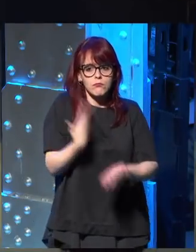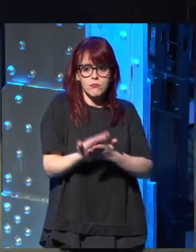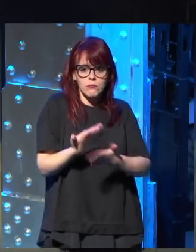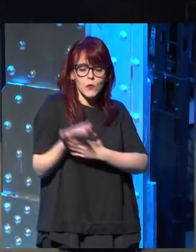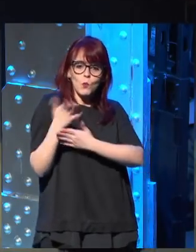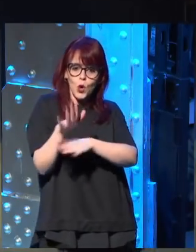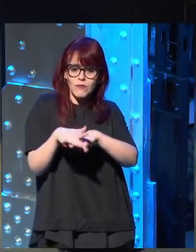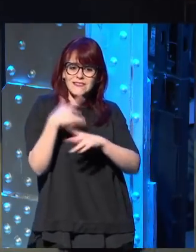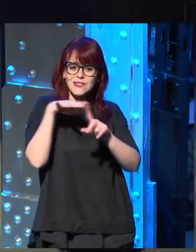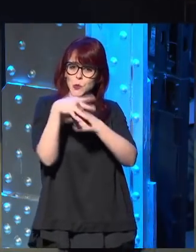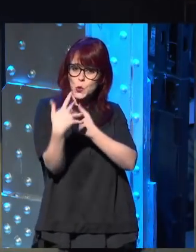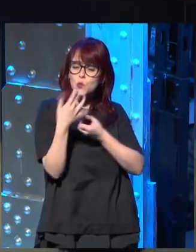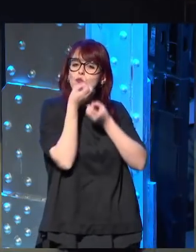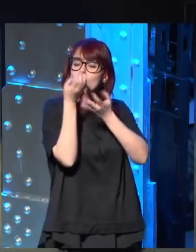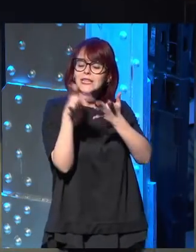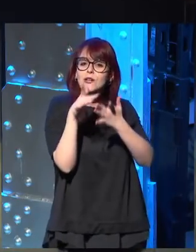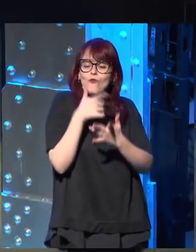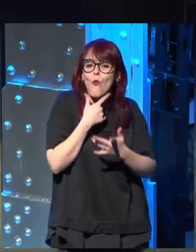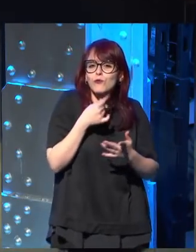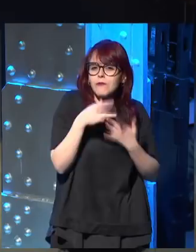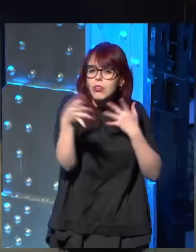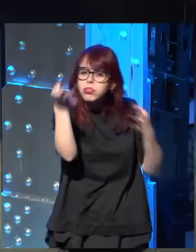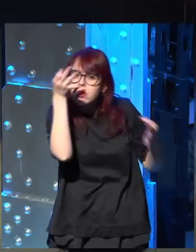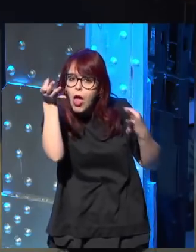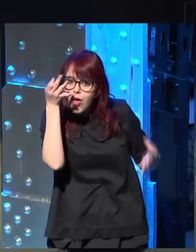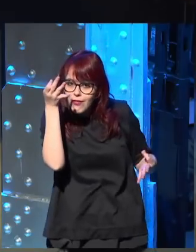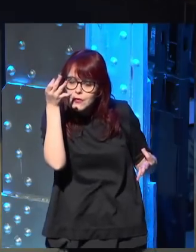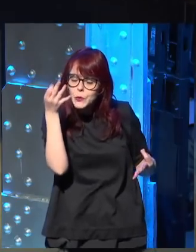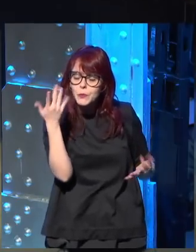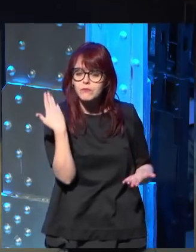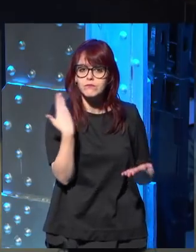bien lo que has dicho antes del gusto por el detalle, ¿no?